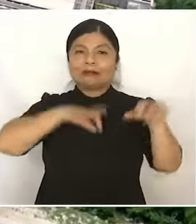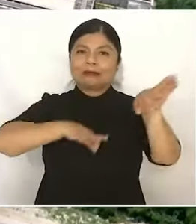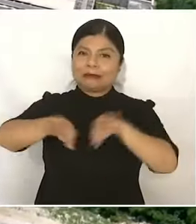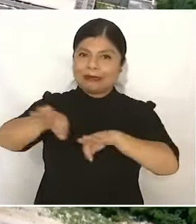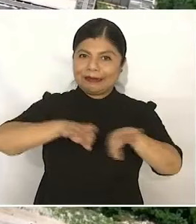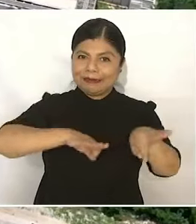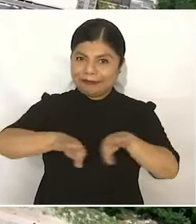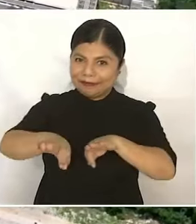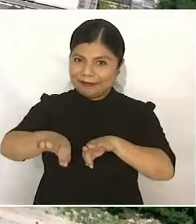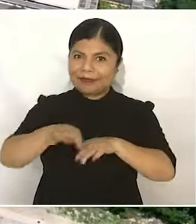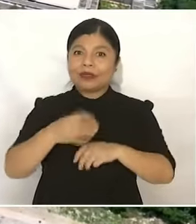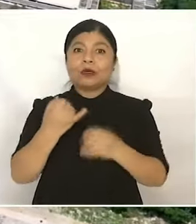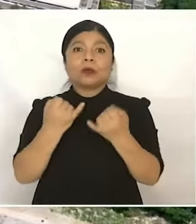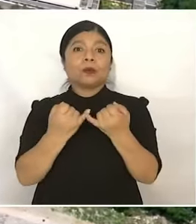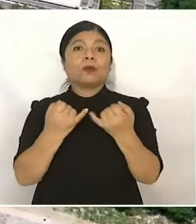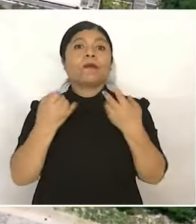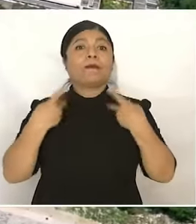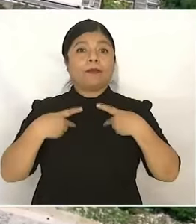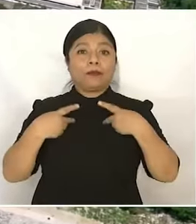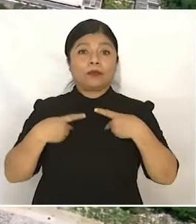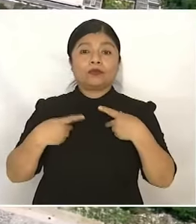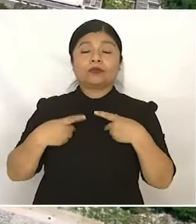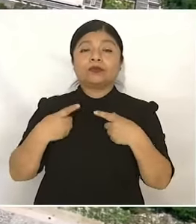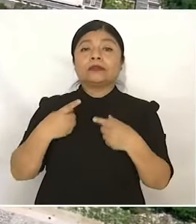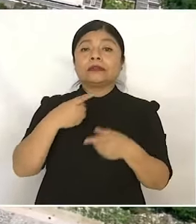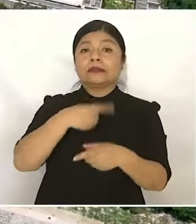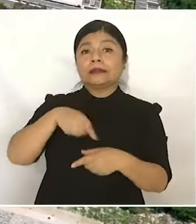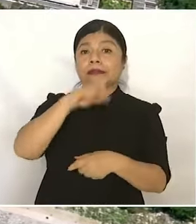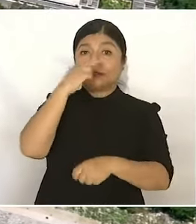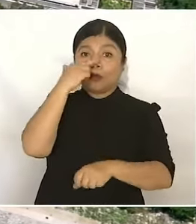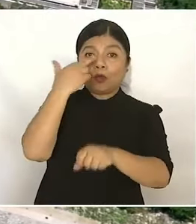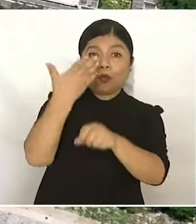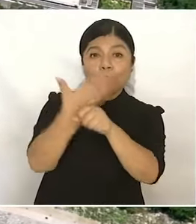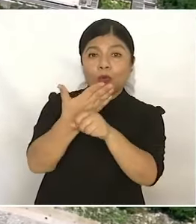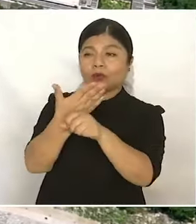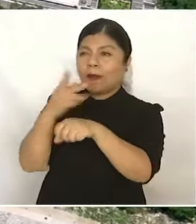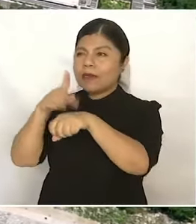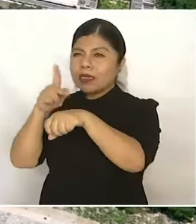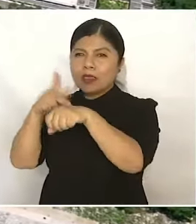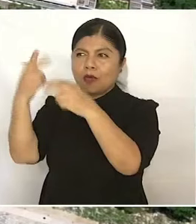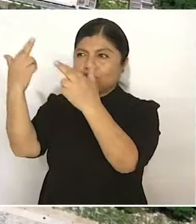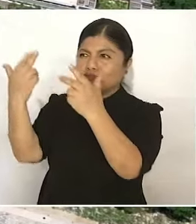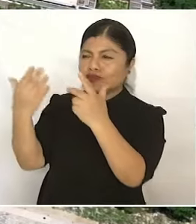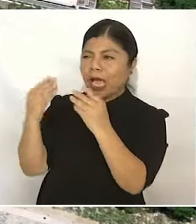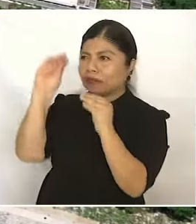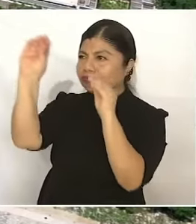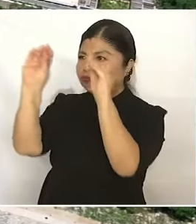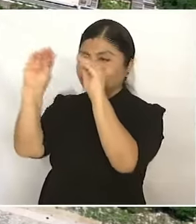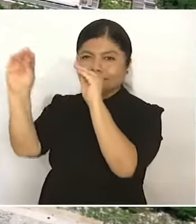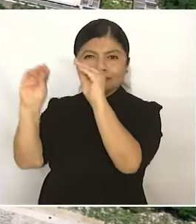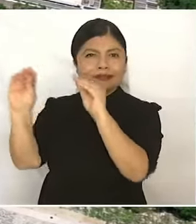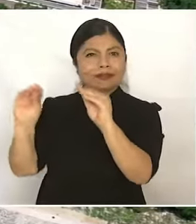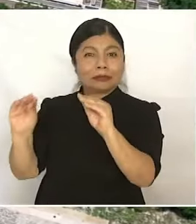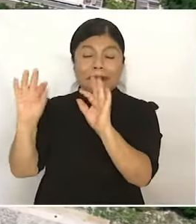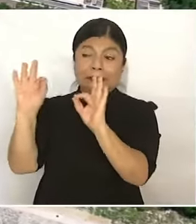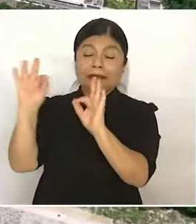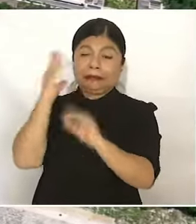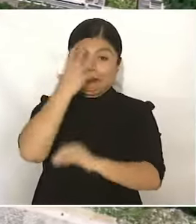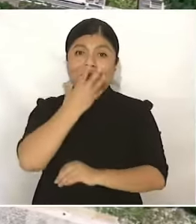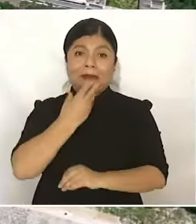los restauradores, ¿sí?, los que trabajaron aquí. Un aplauso para ellas y